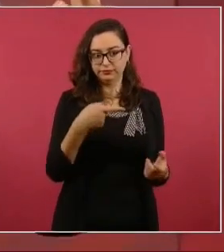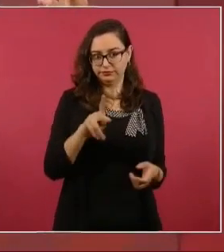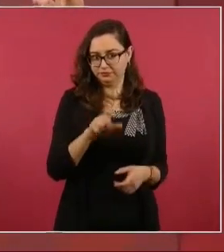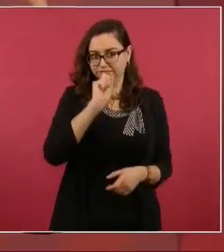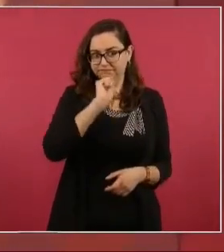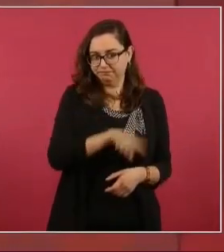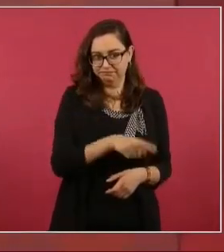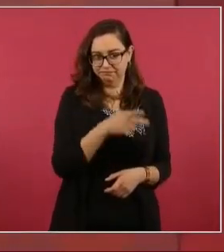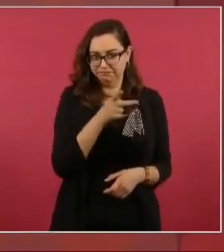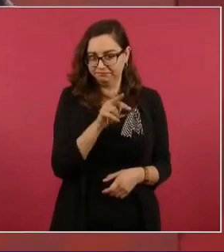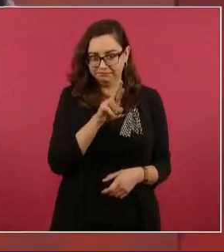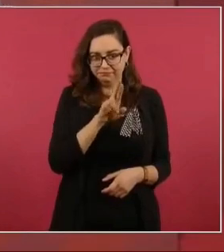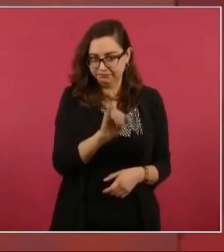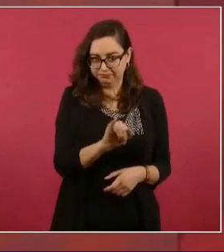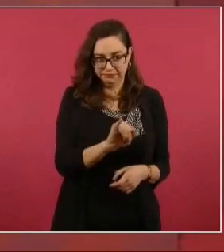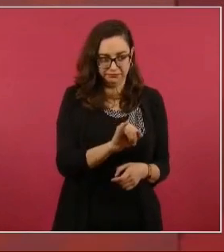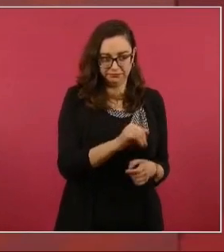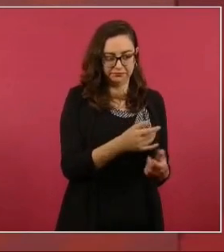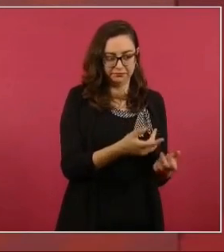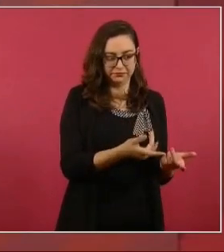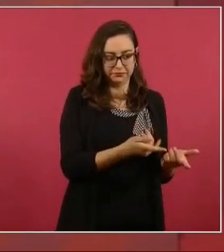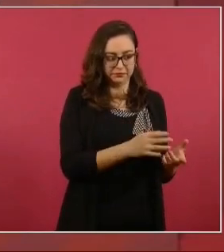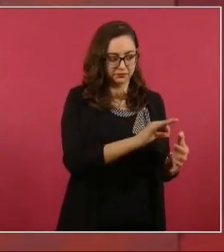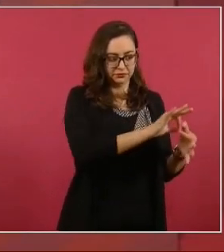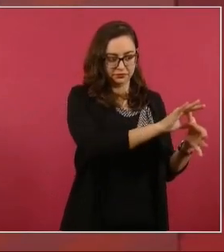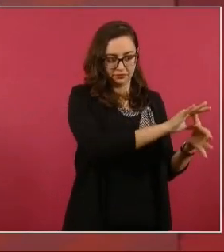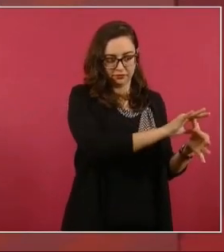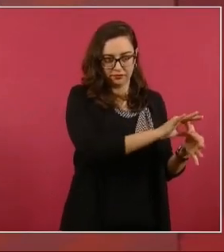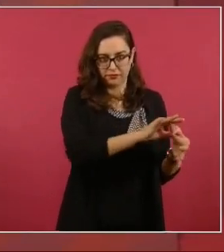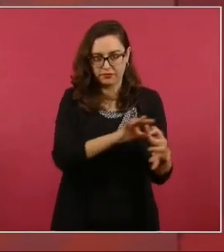Entonces se dan transformaciones importantes